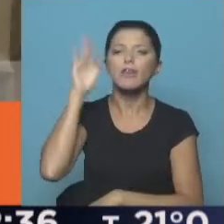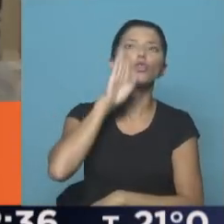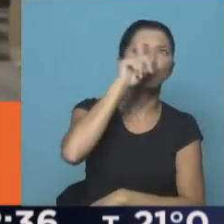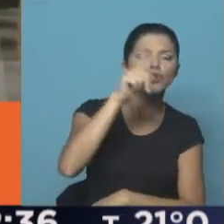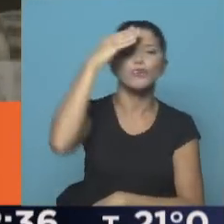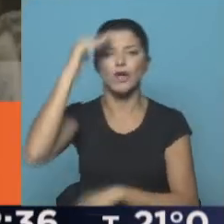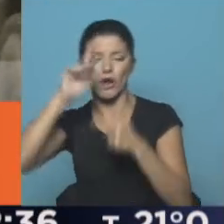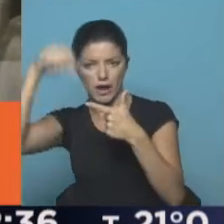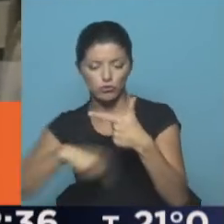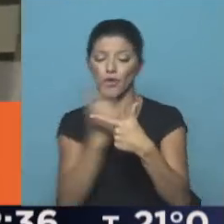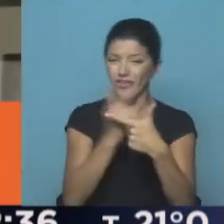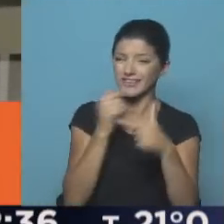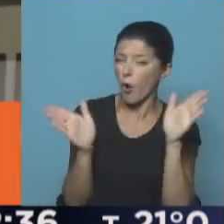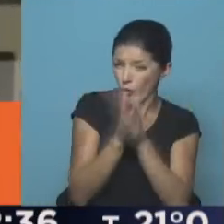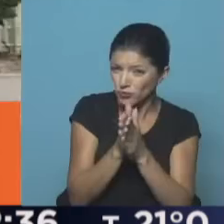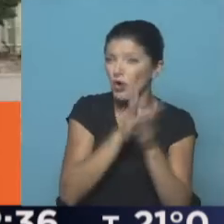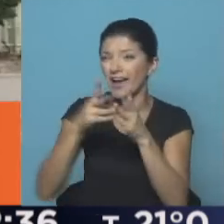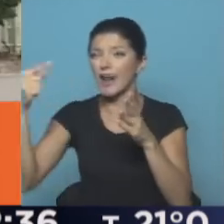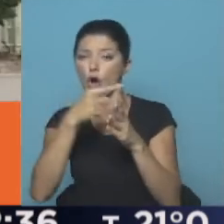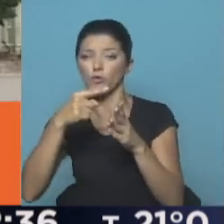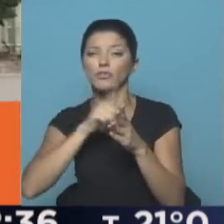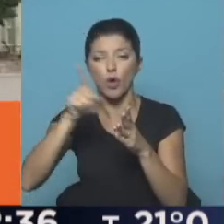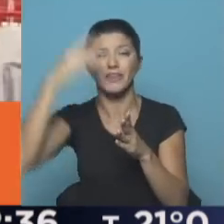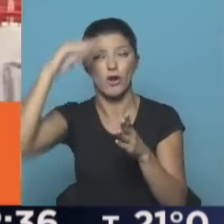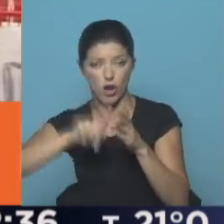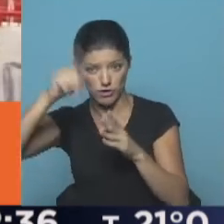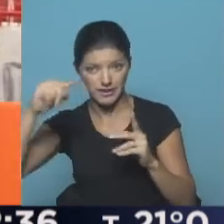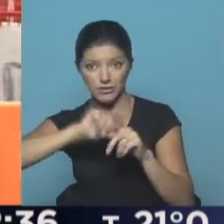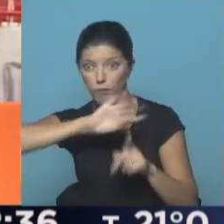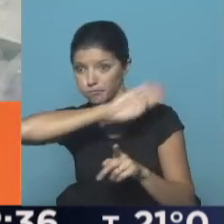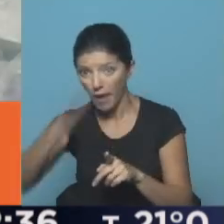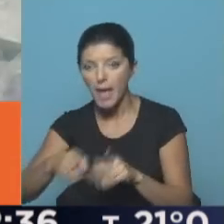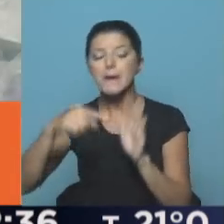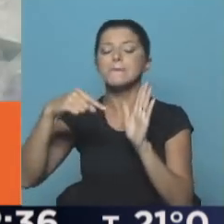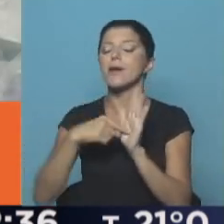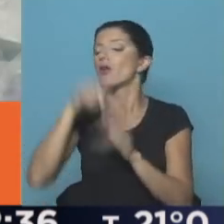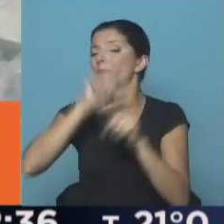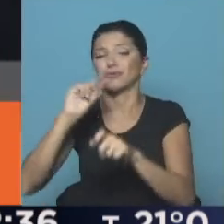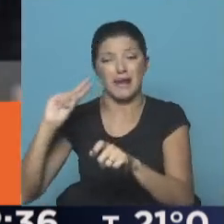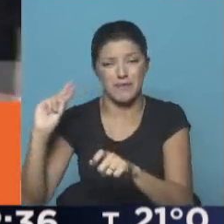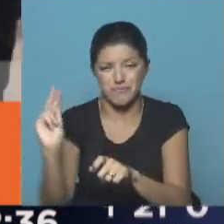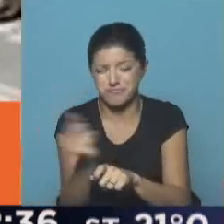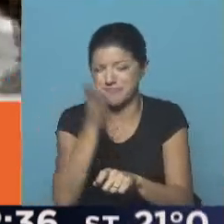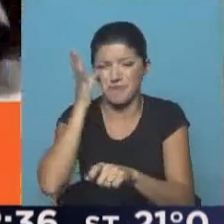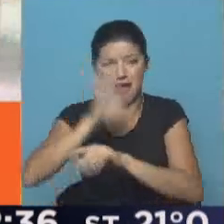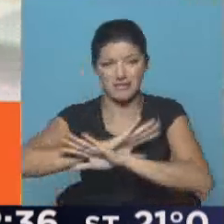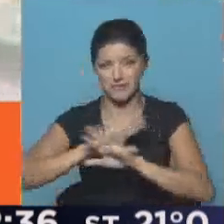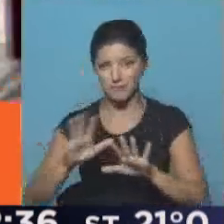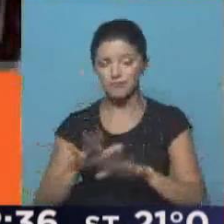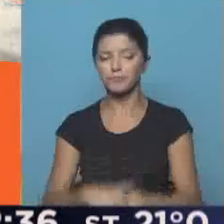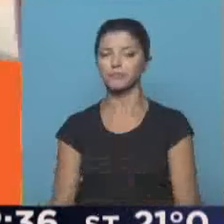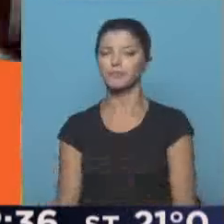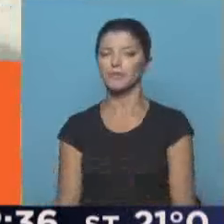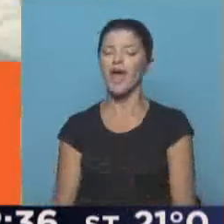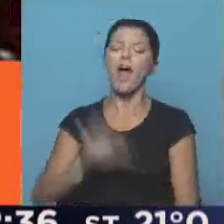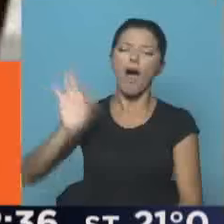del Sur ganarían finalmente una guerra con el norte, el costo en vidas surcoreanas podría ser inconmensurable. Durante